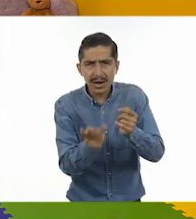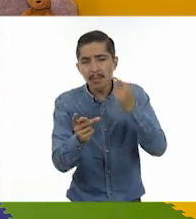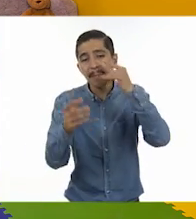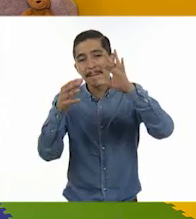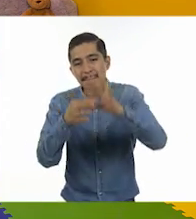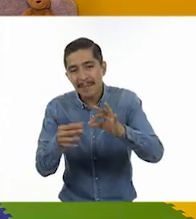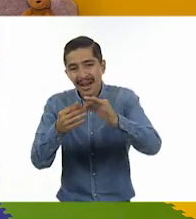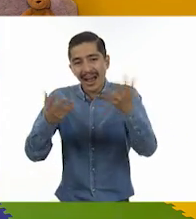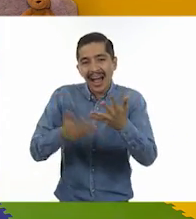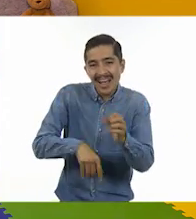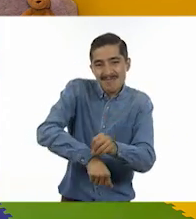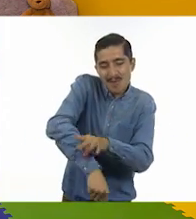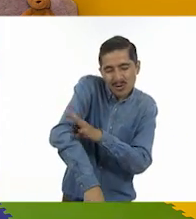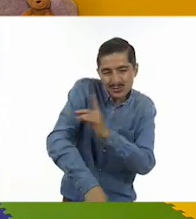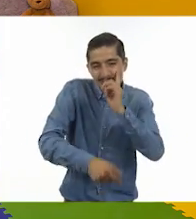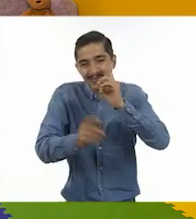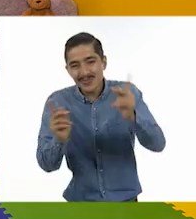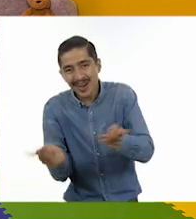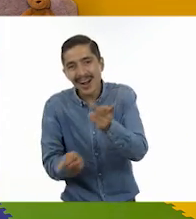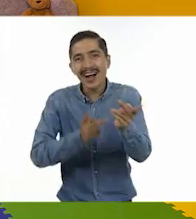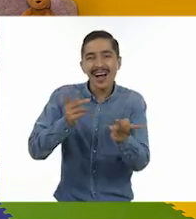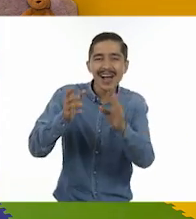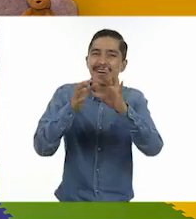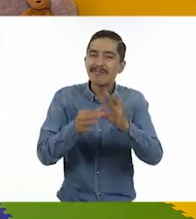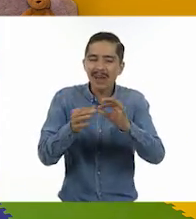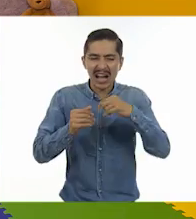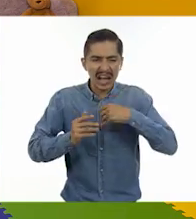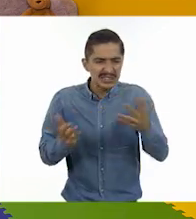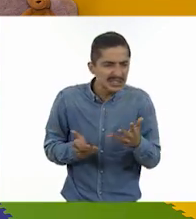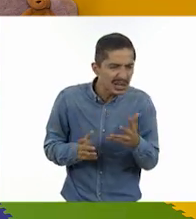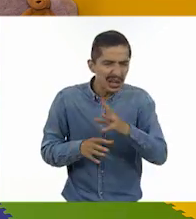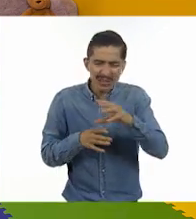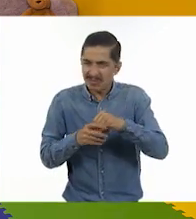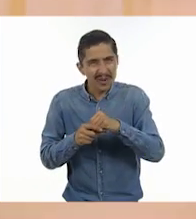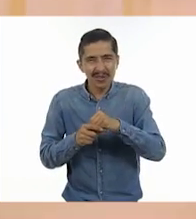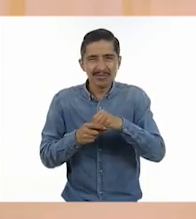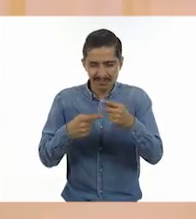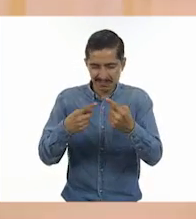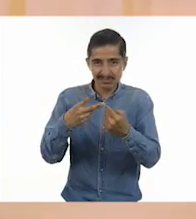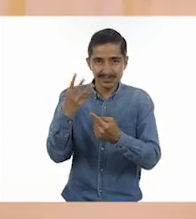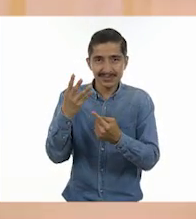situaciones, emociones, objetos, acciones.